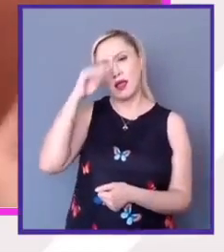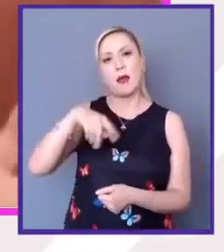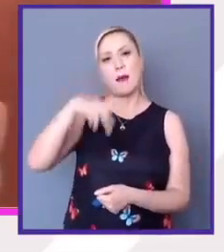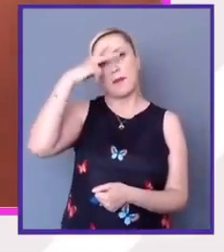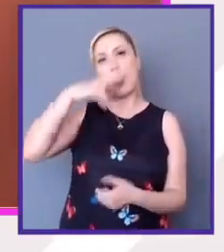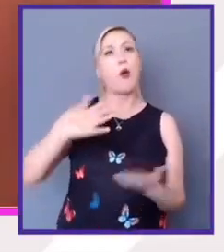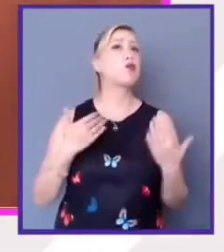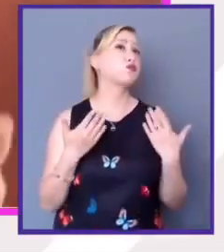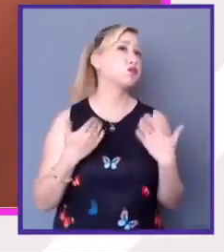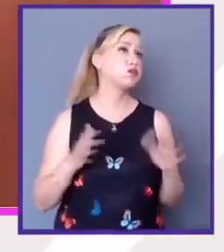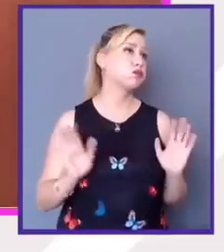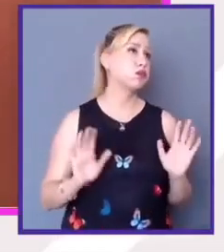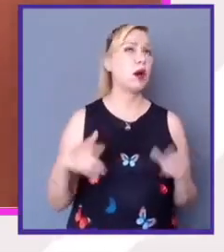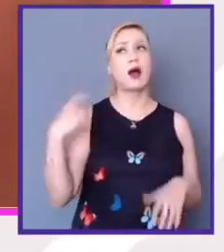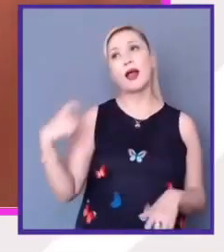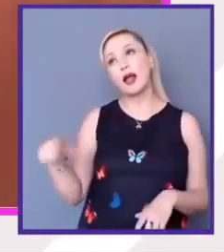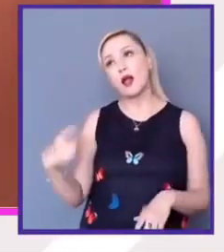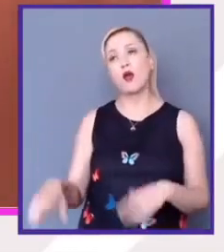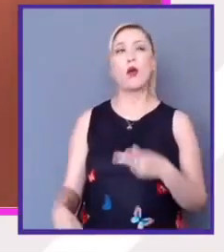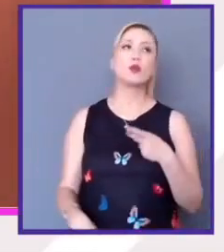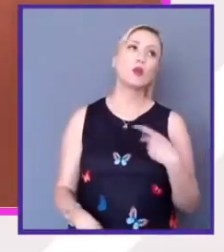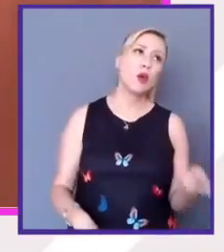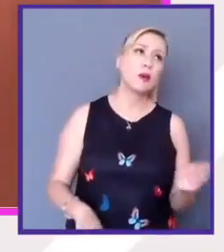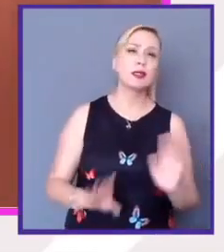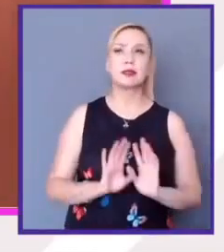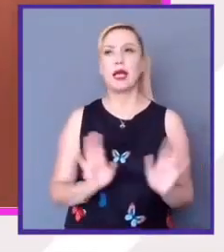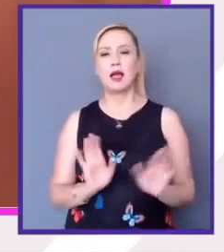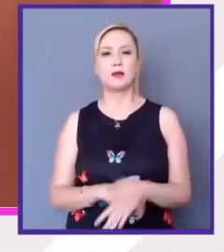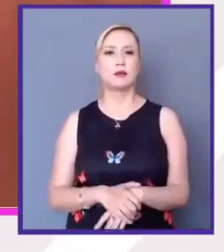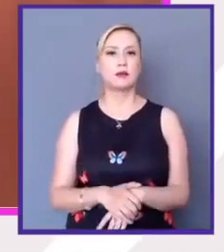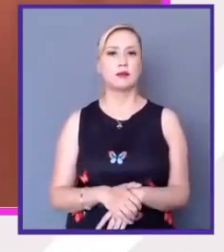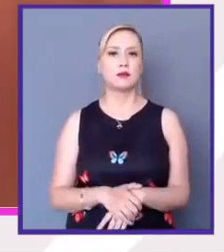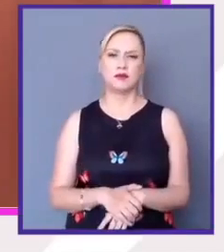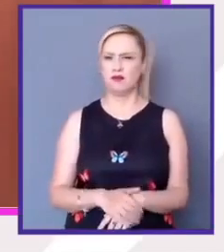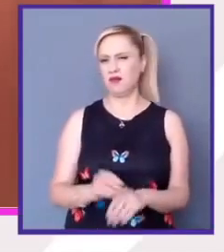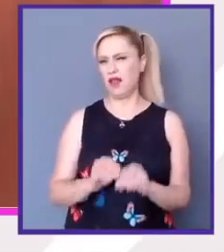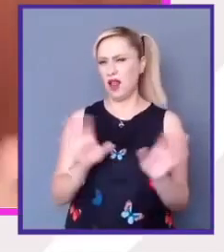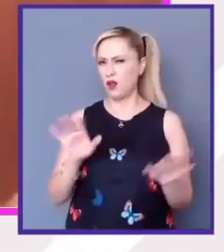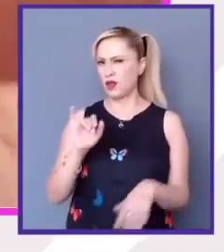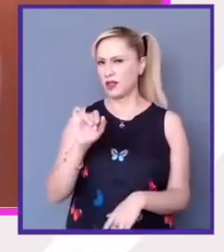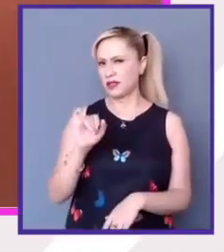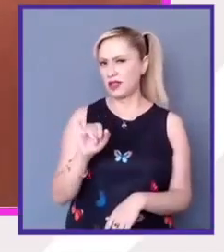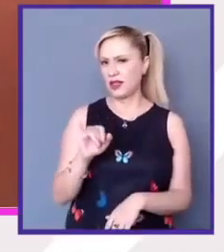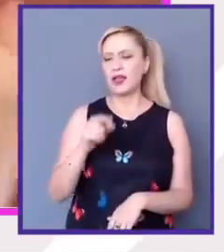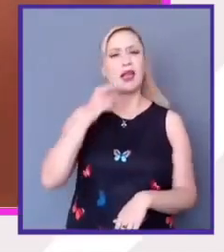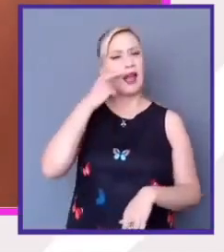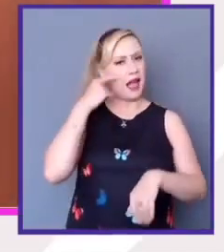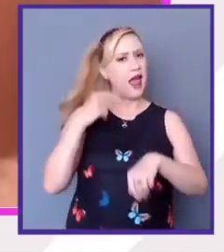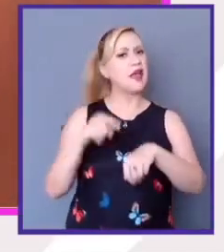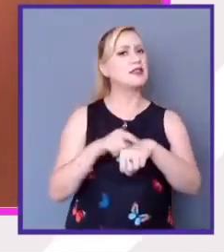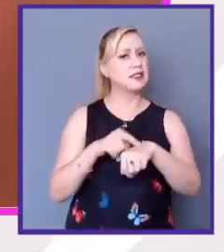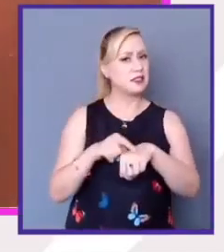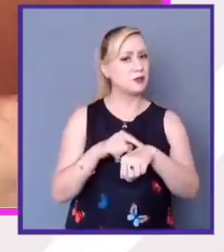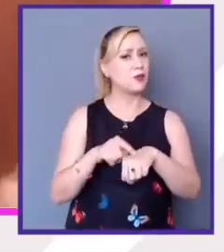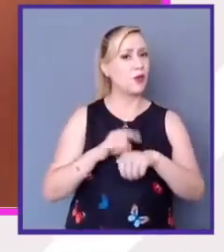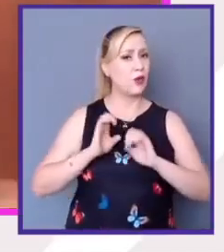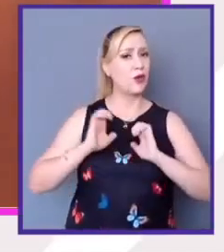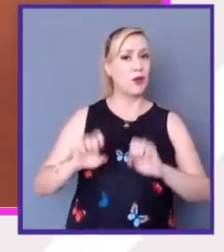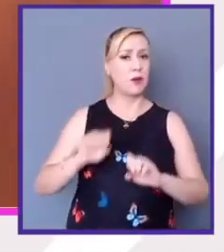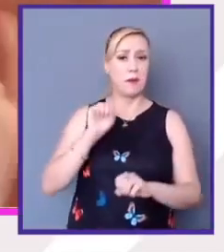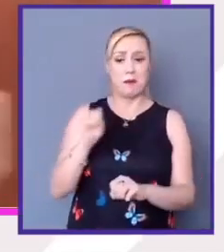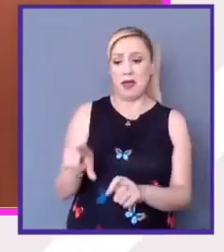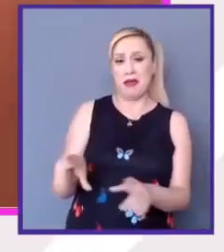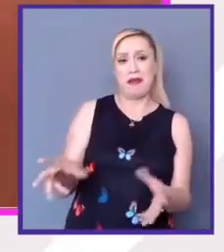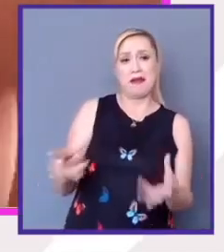el clasismo, existe la pobreza, y claro que sí, existe la pobreza y existe el clasismo, pero el racismo es el compañero o la compañera